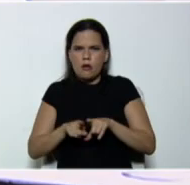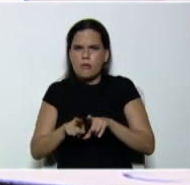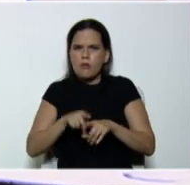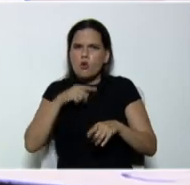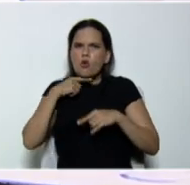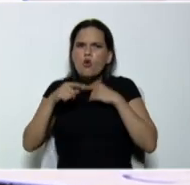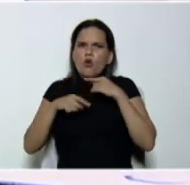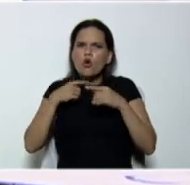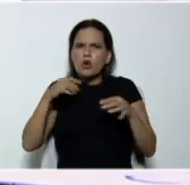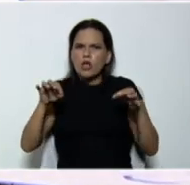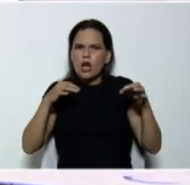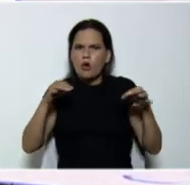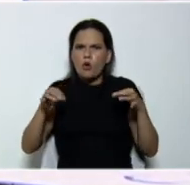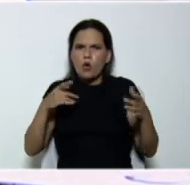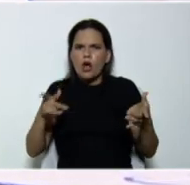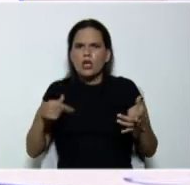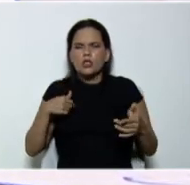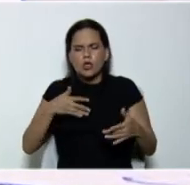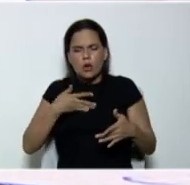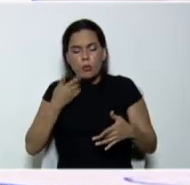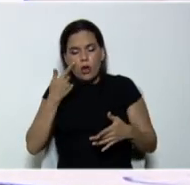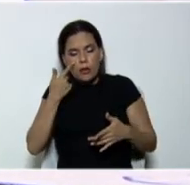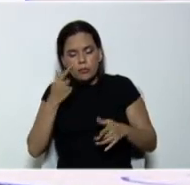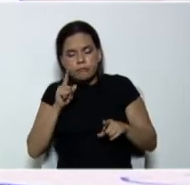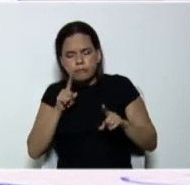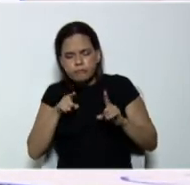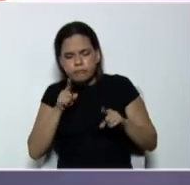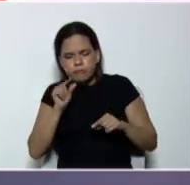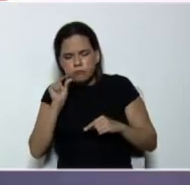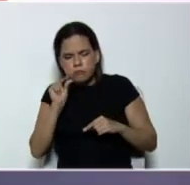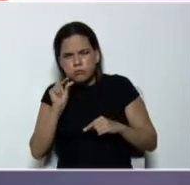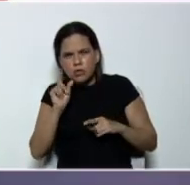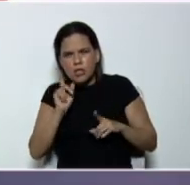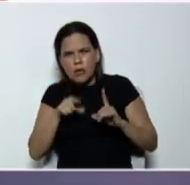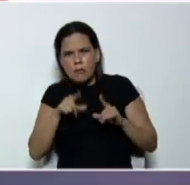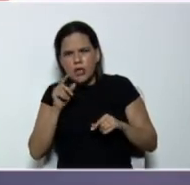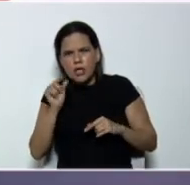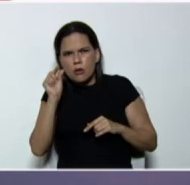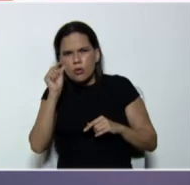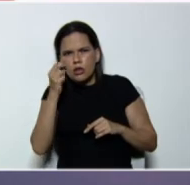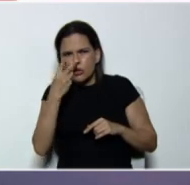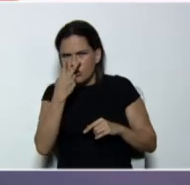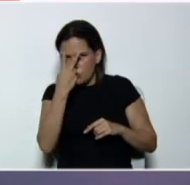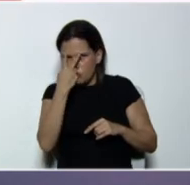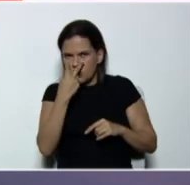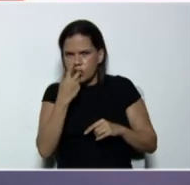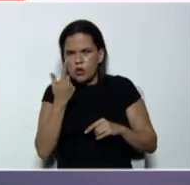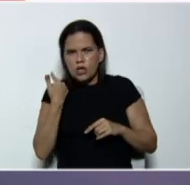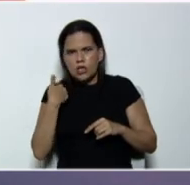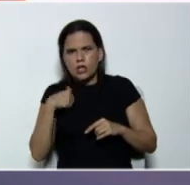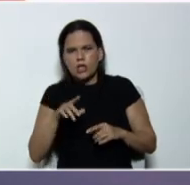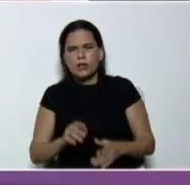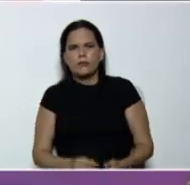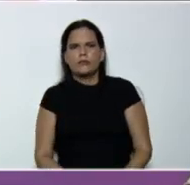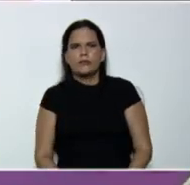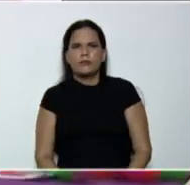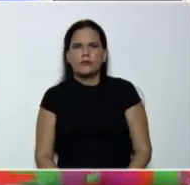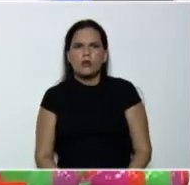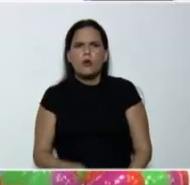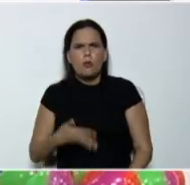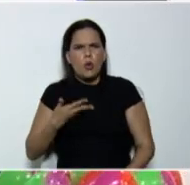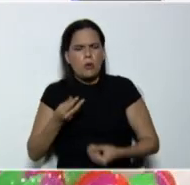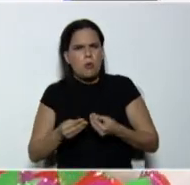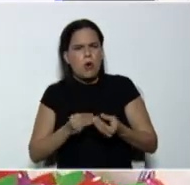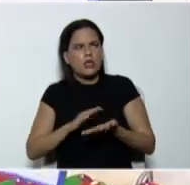tenga el suficiente contraste, podemos hacer el relieve, o bien con solo pega, ¿verdad?